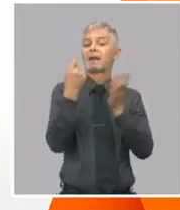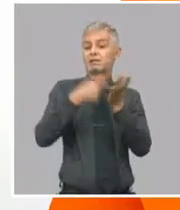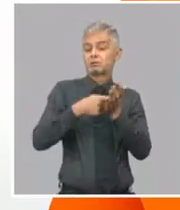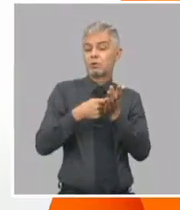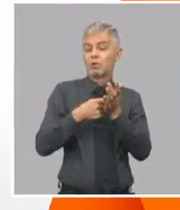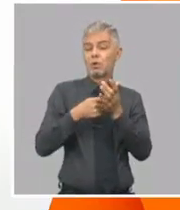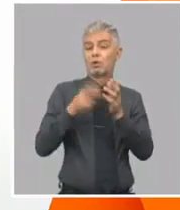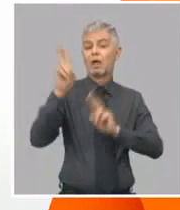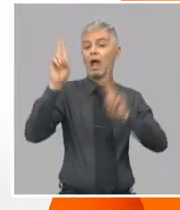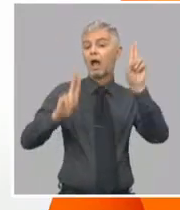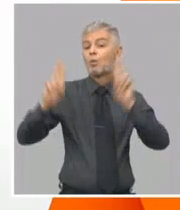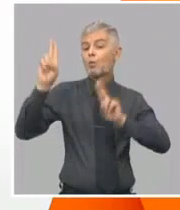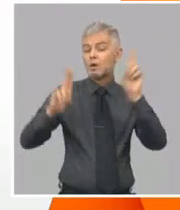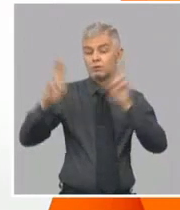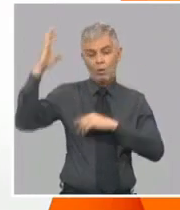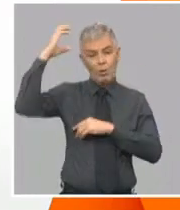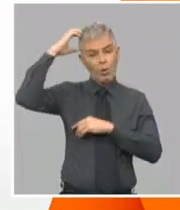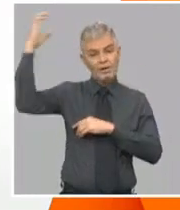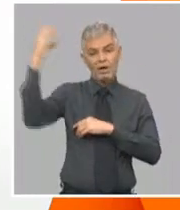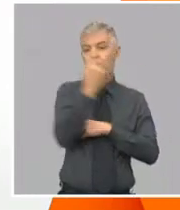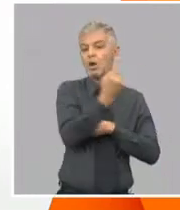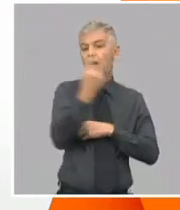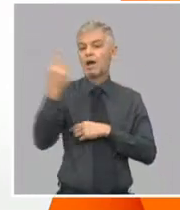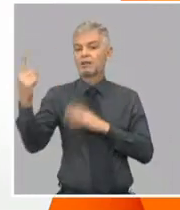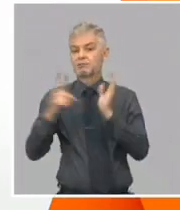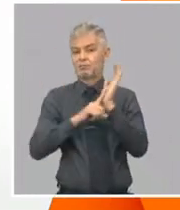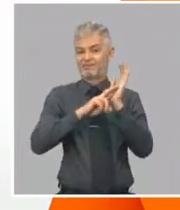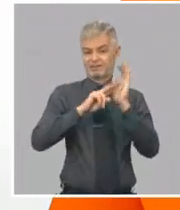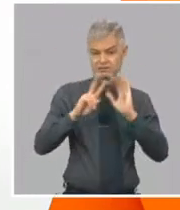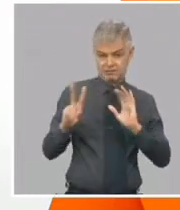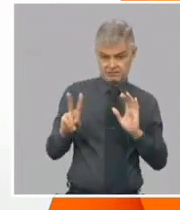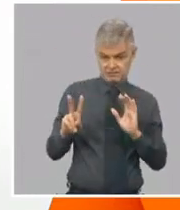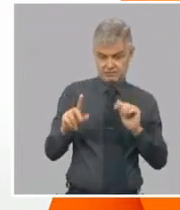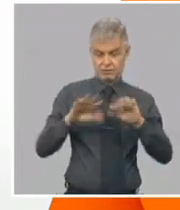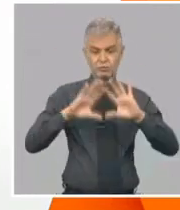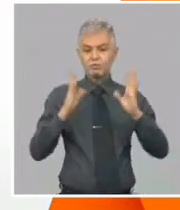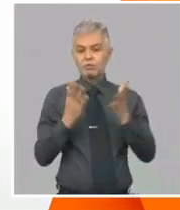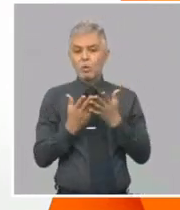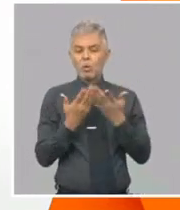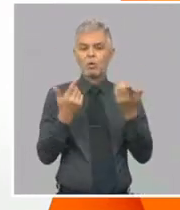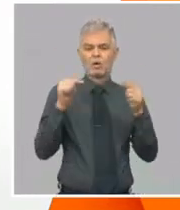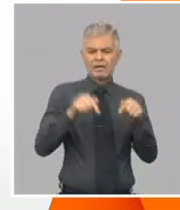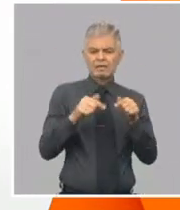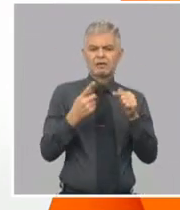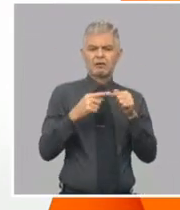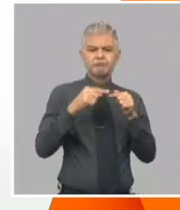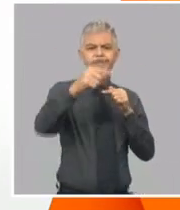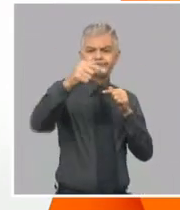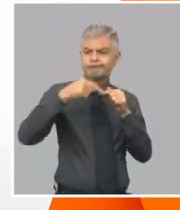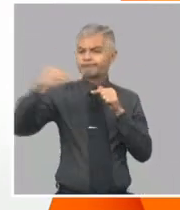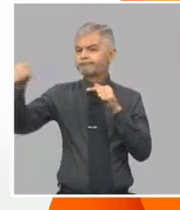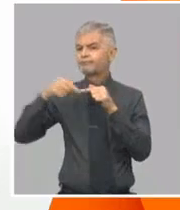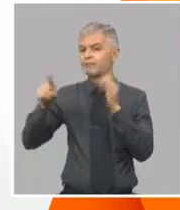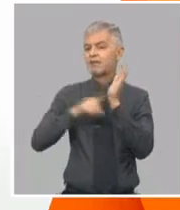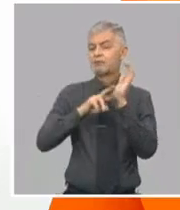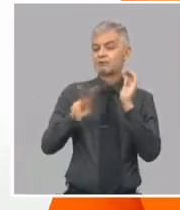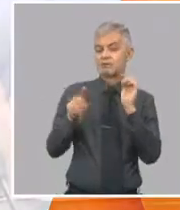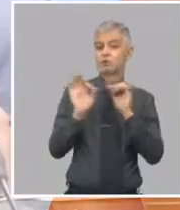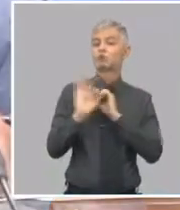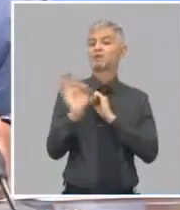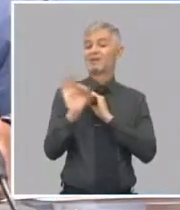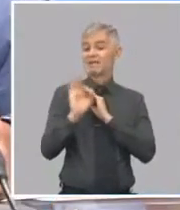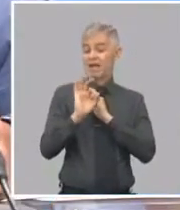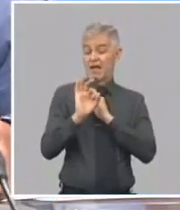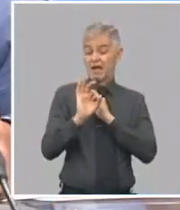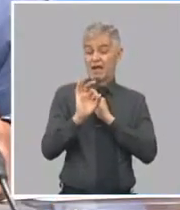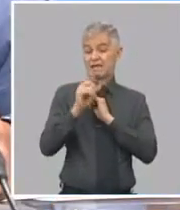los gobiernos provinciales nosotros tenemos que aclarar que toda esta movilidad interprovincial excluye por el momento a las provincias de sancti